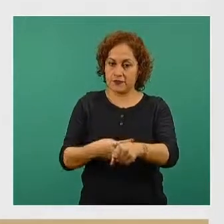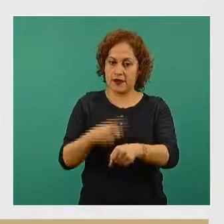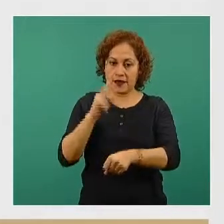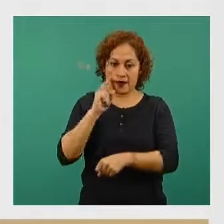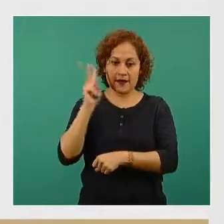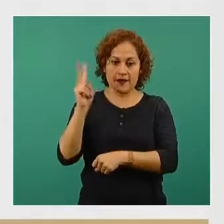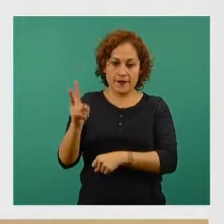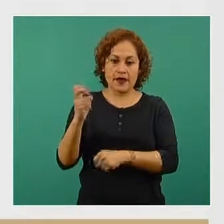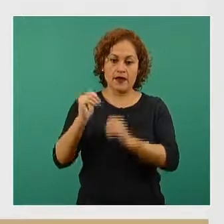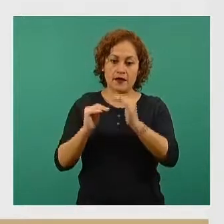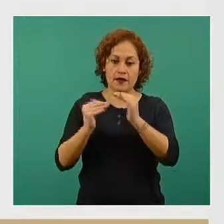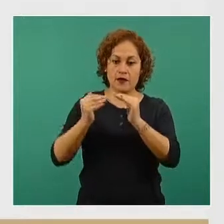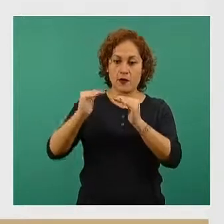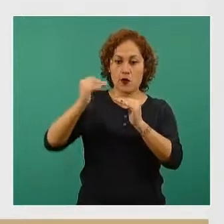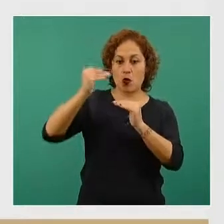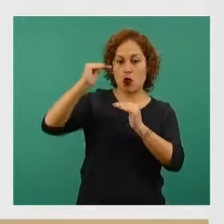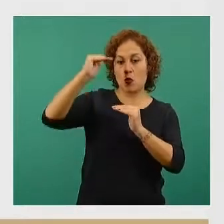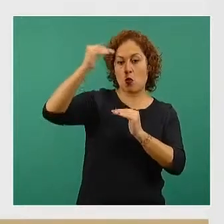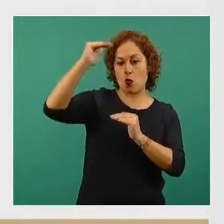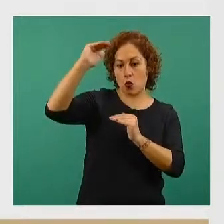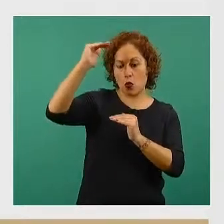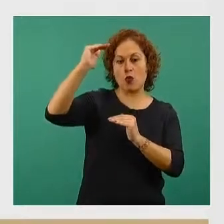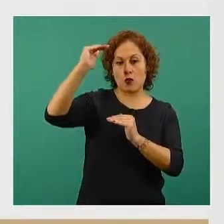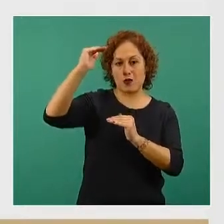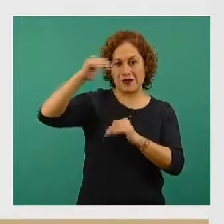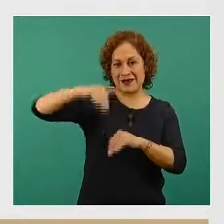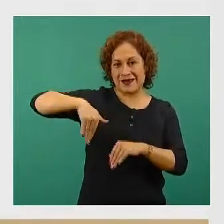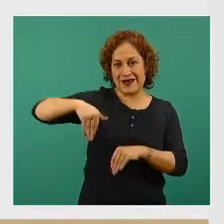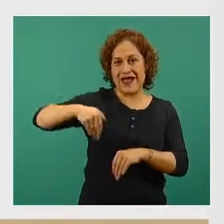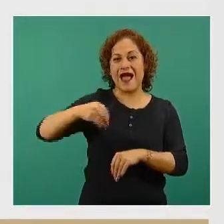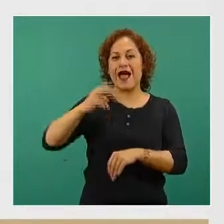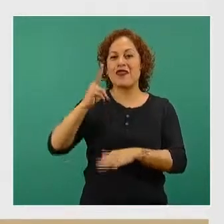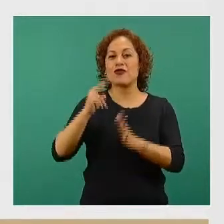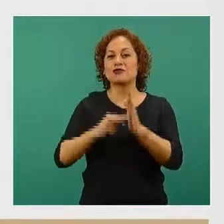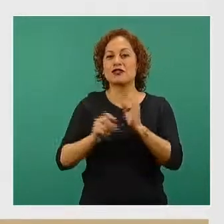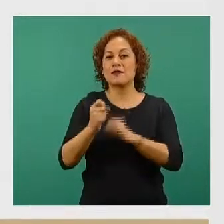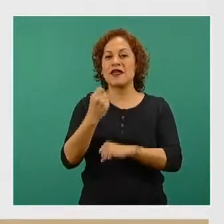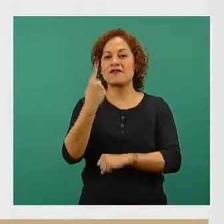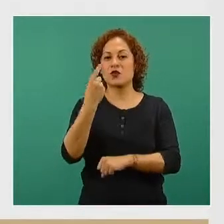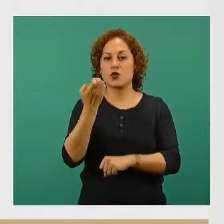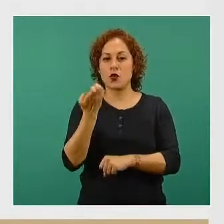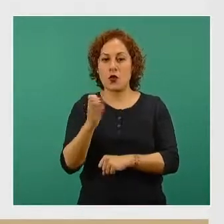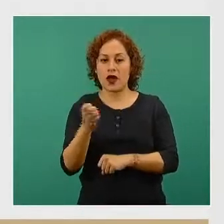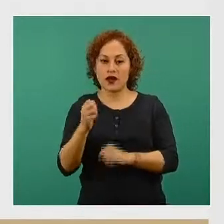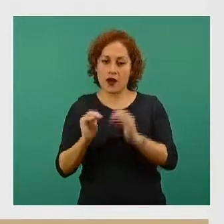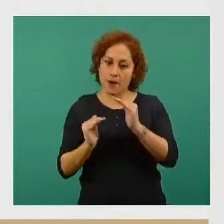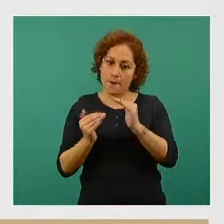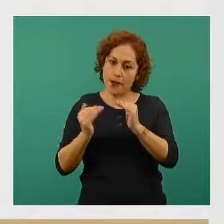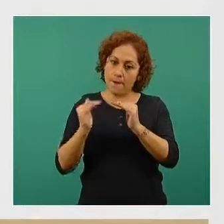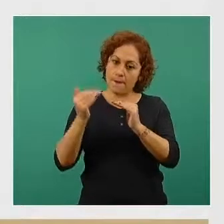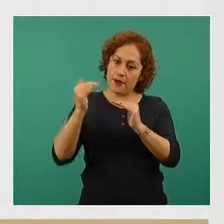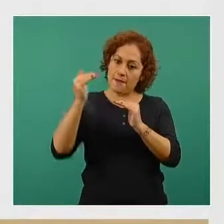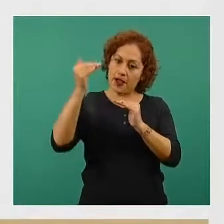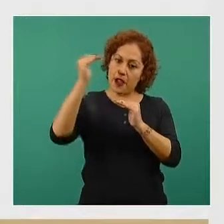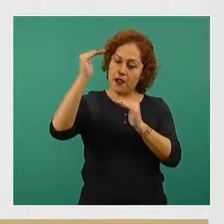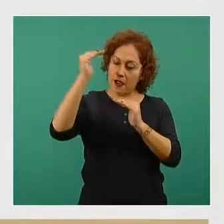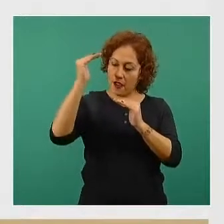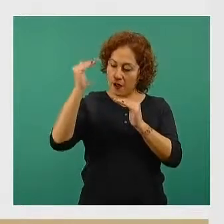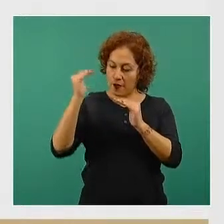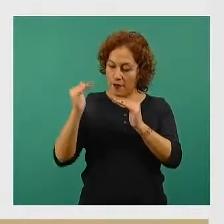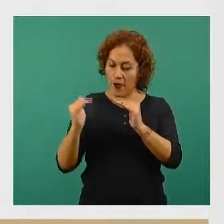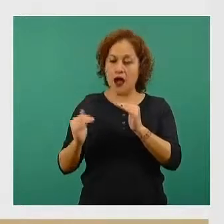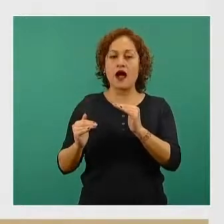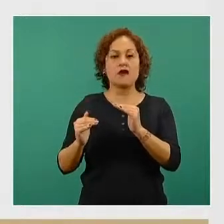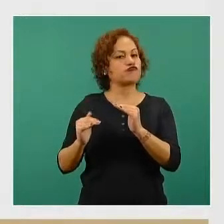línea descendente que venía presentándose desde la primera semana de enero de este año, pues ya no ha continuado con esa precisamente tendencia